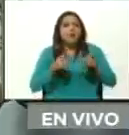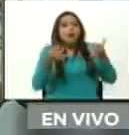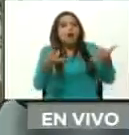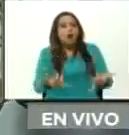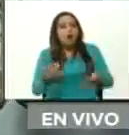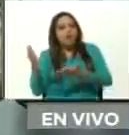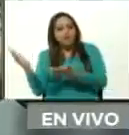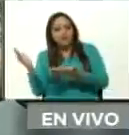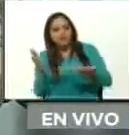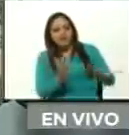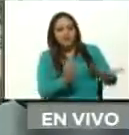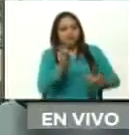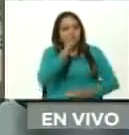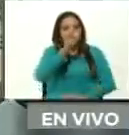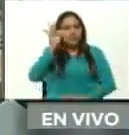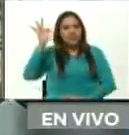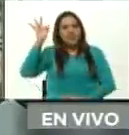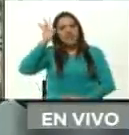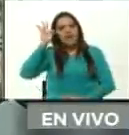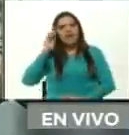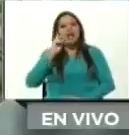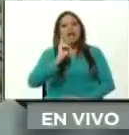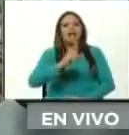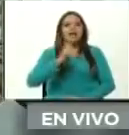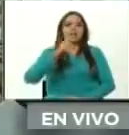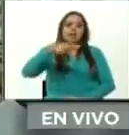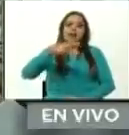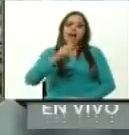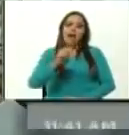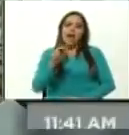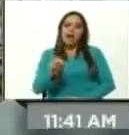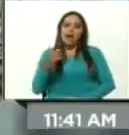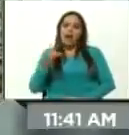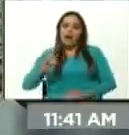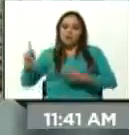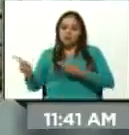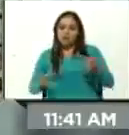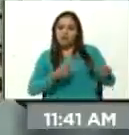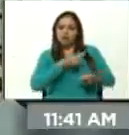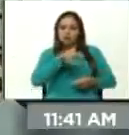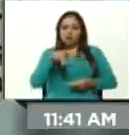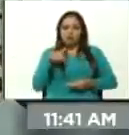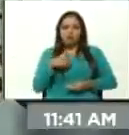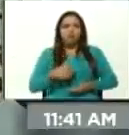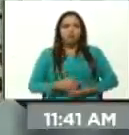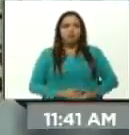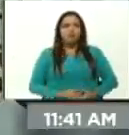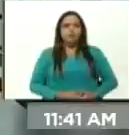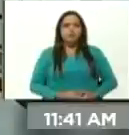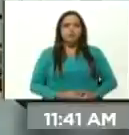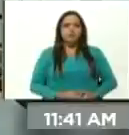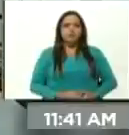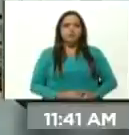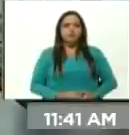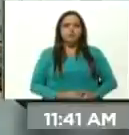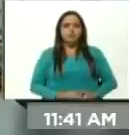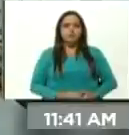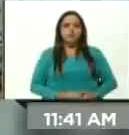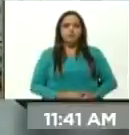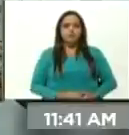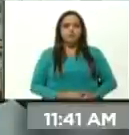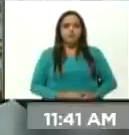Khan, propiciada por nosotros en su momento en representación del Estado